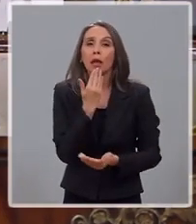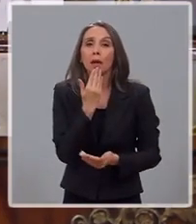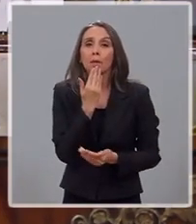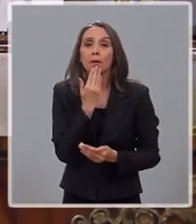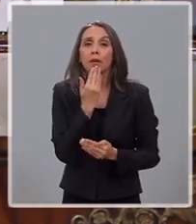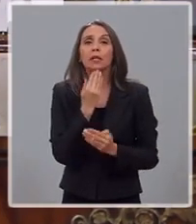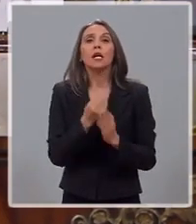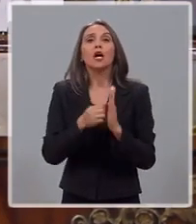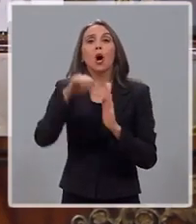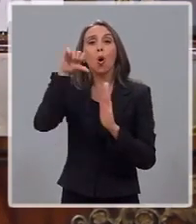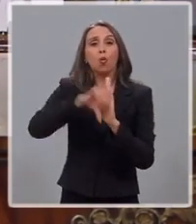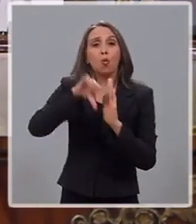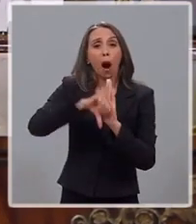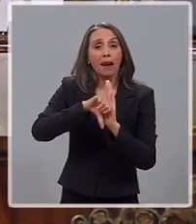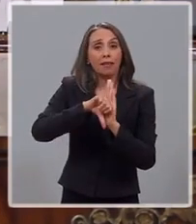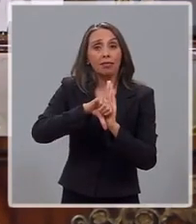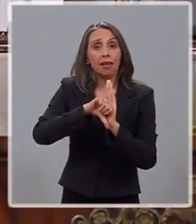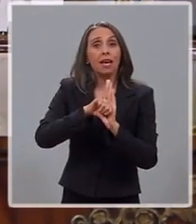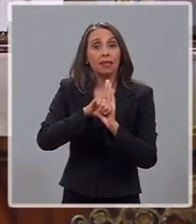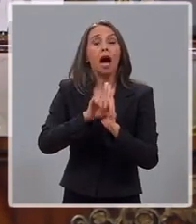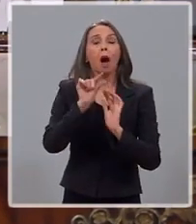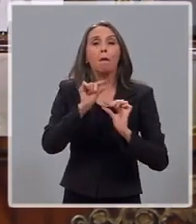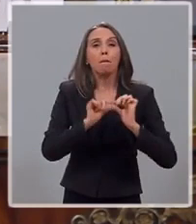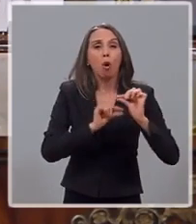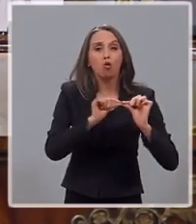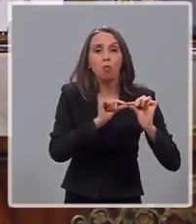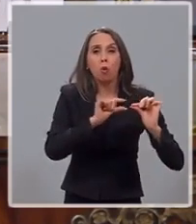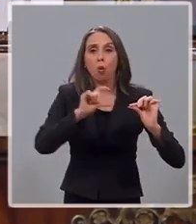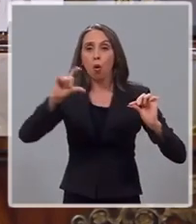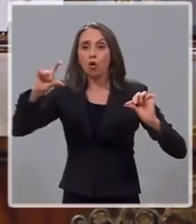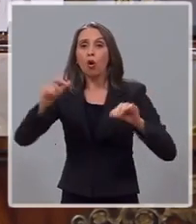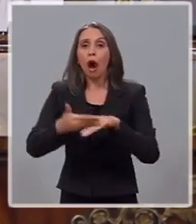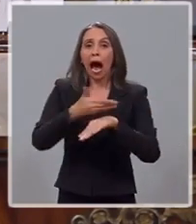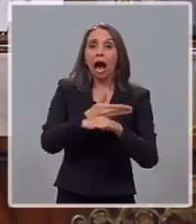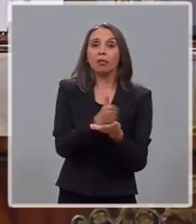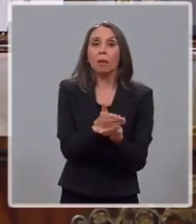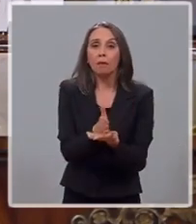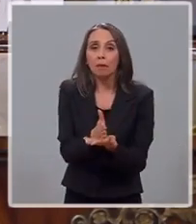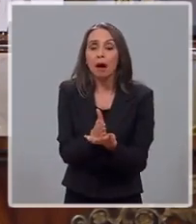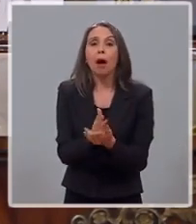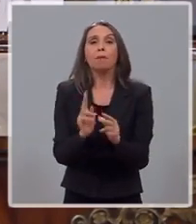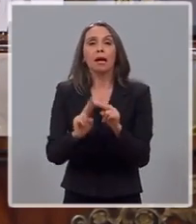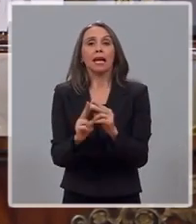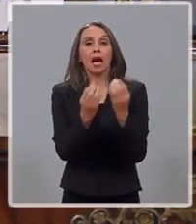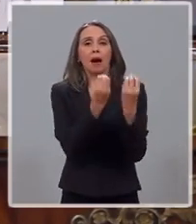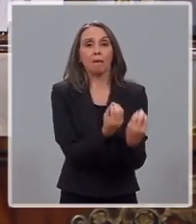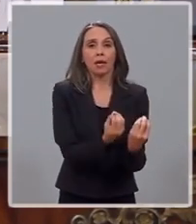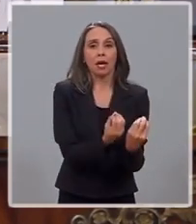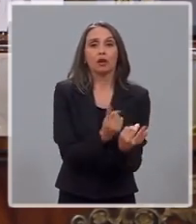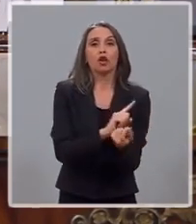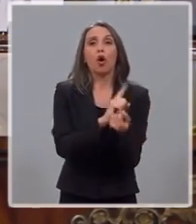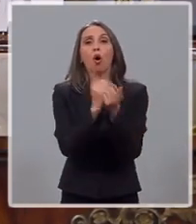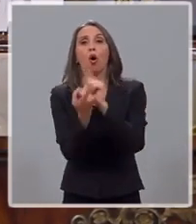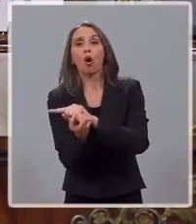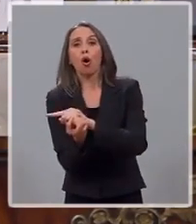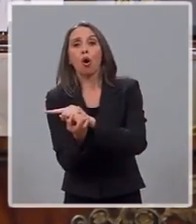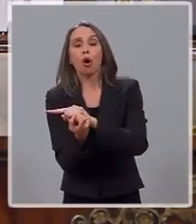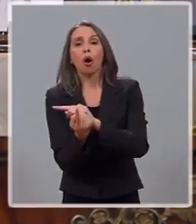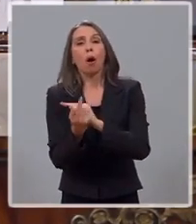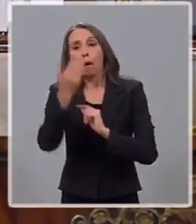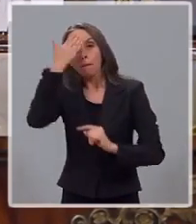cuarentena progresiva para la cual tenemos que prepararnos para que produzca bien y no termine produciendo